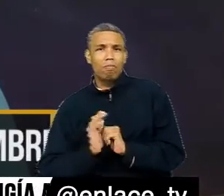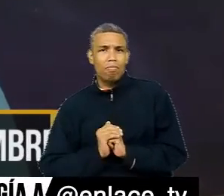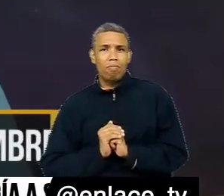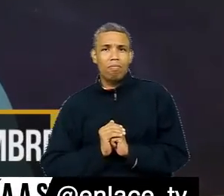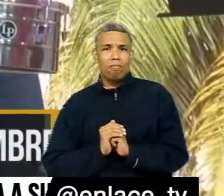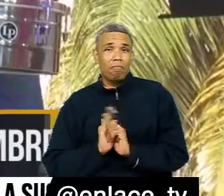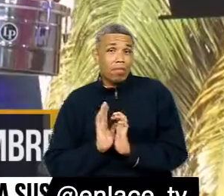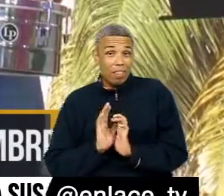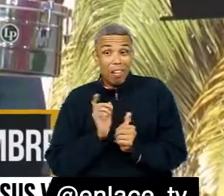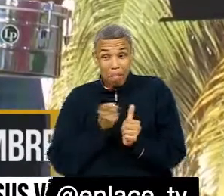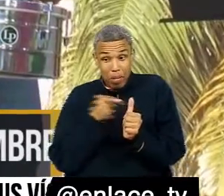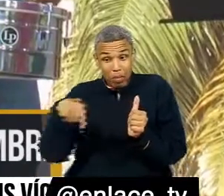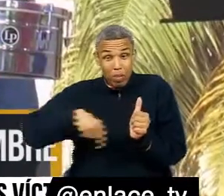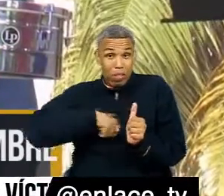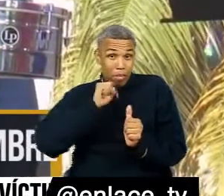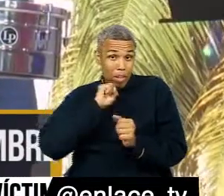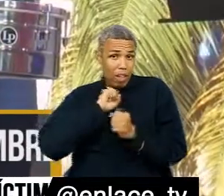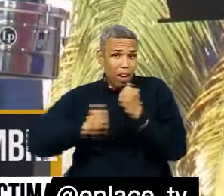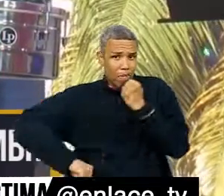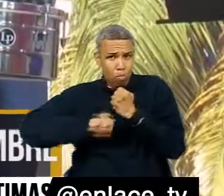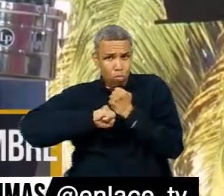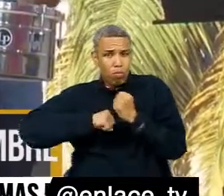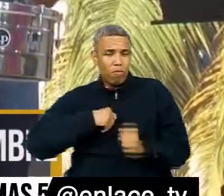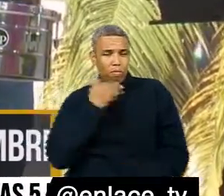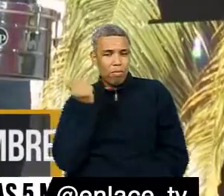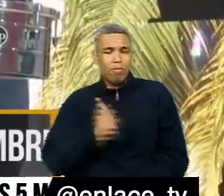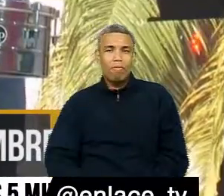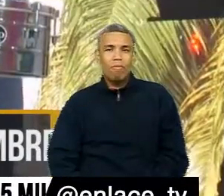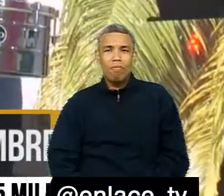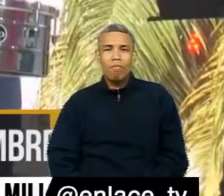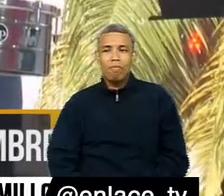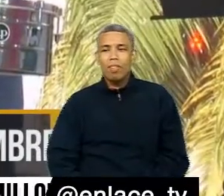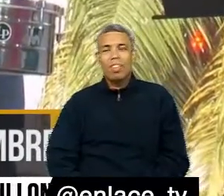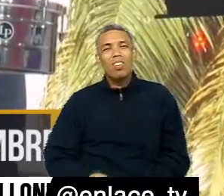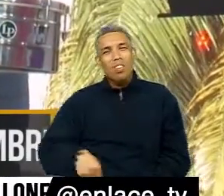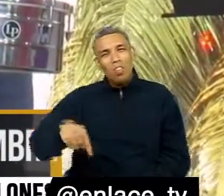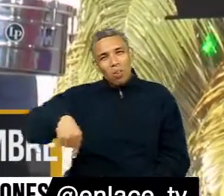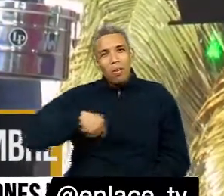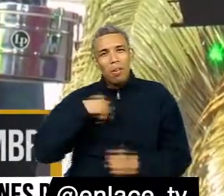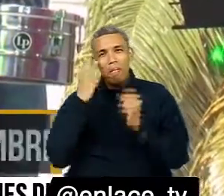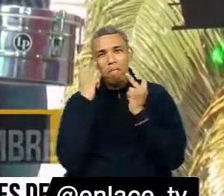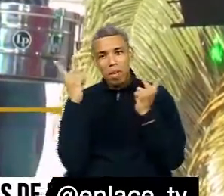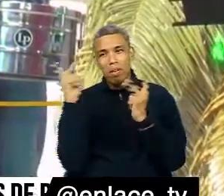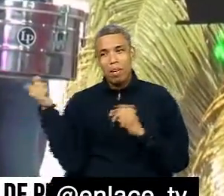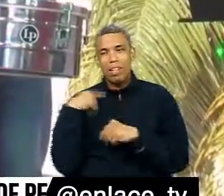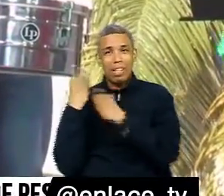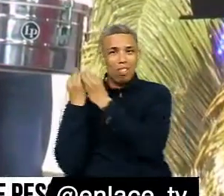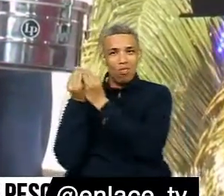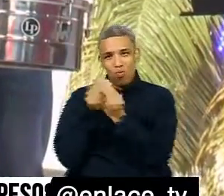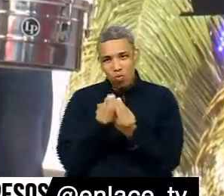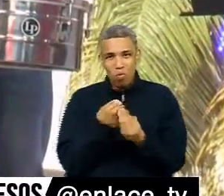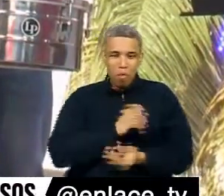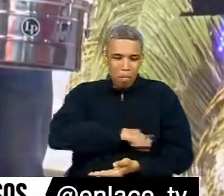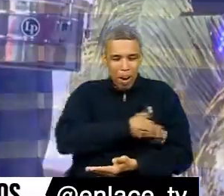aquí. Jamblo estuvo de visita hoy en el magazine Viva la Mañana de Enlace Televisión.